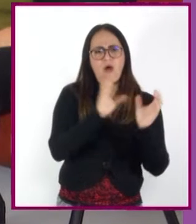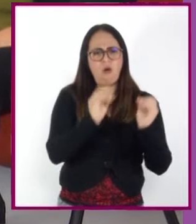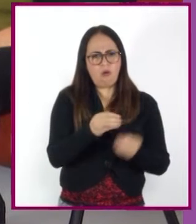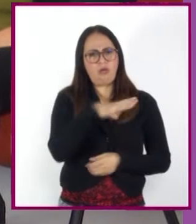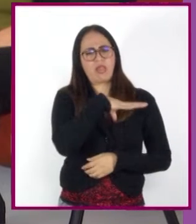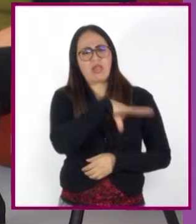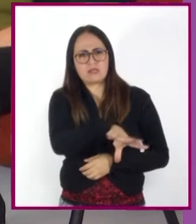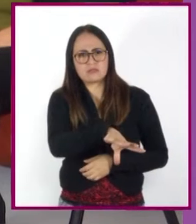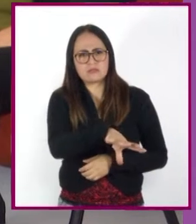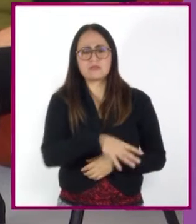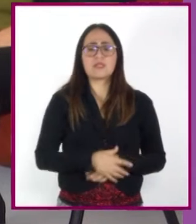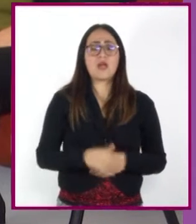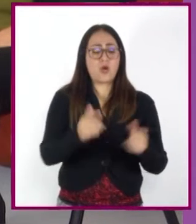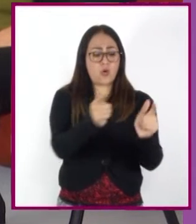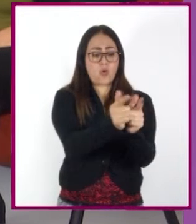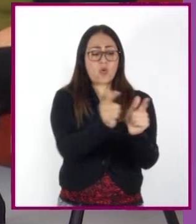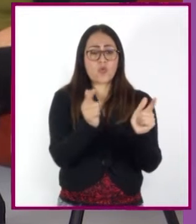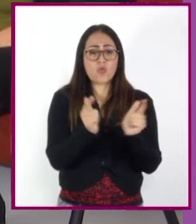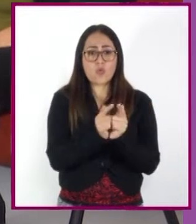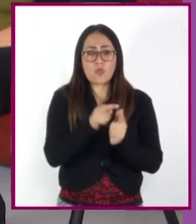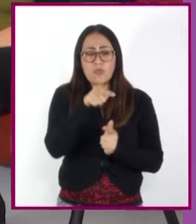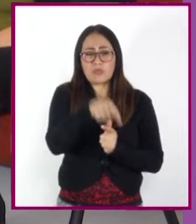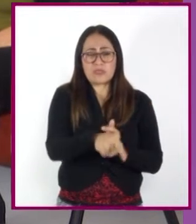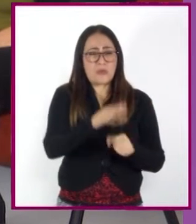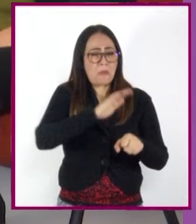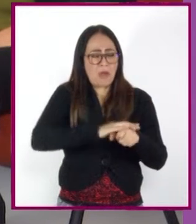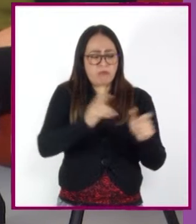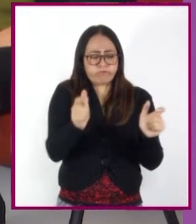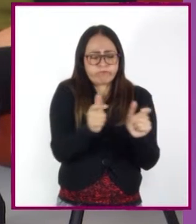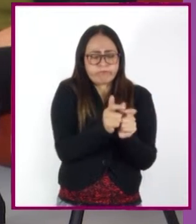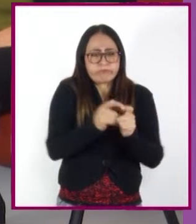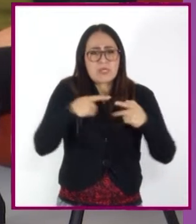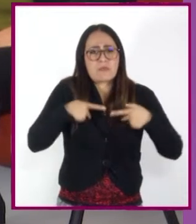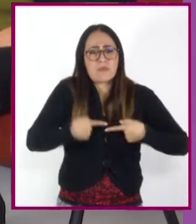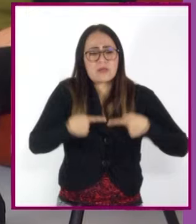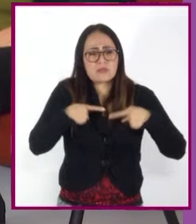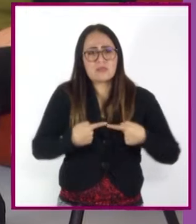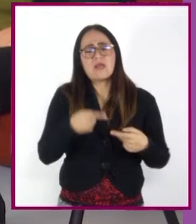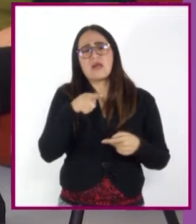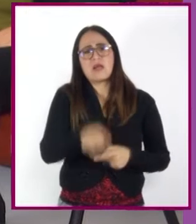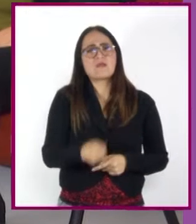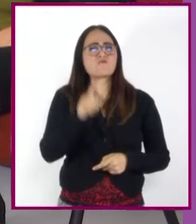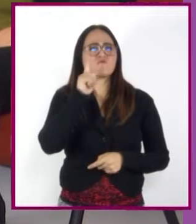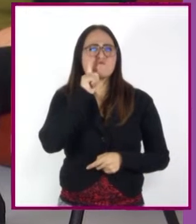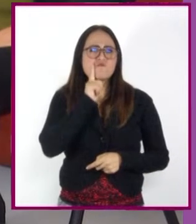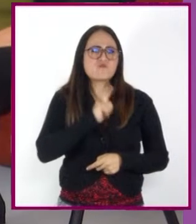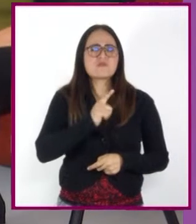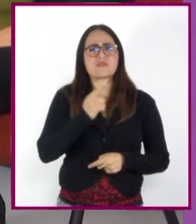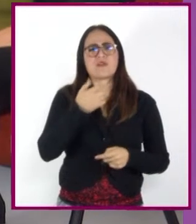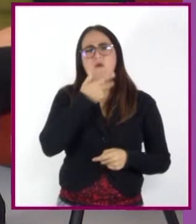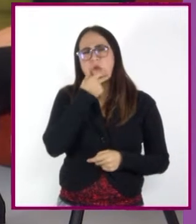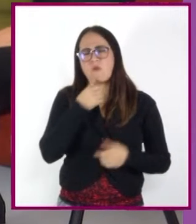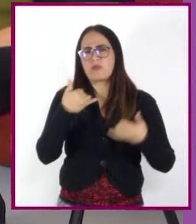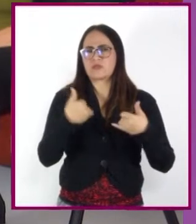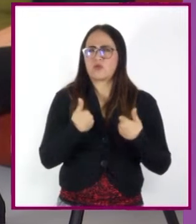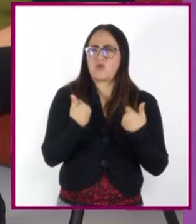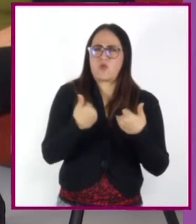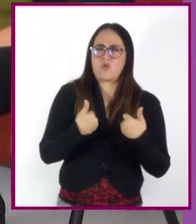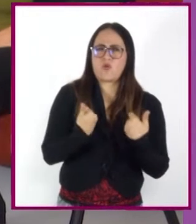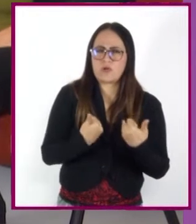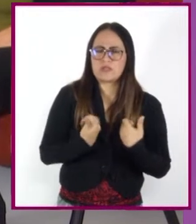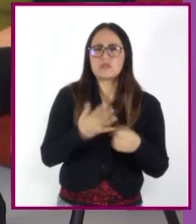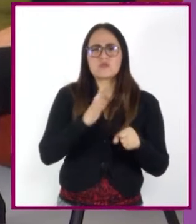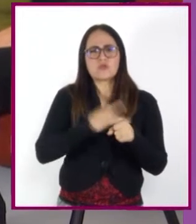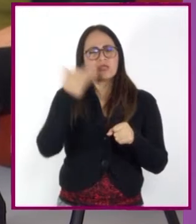de los grupos considerados como más vulnerables son las y los adolescentes, ya que su edad y los cambios